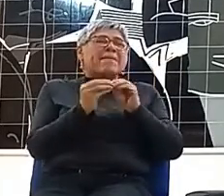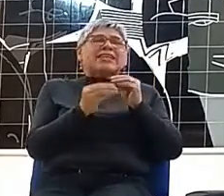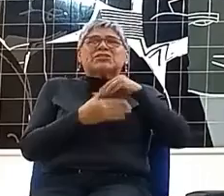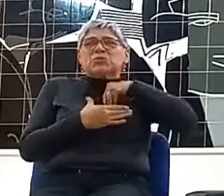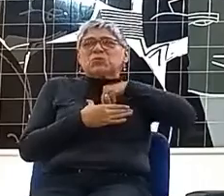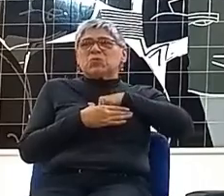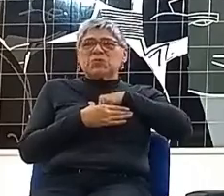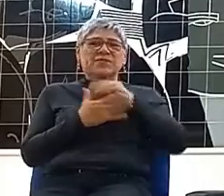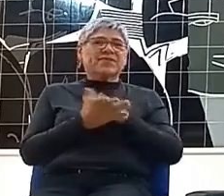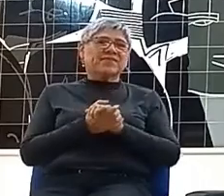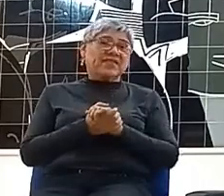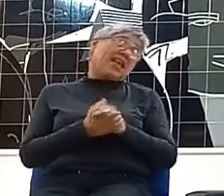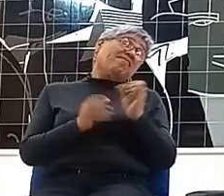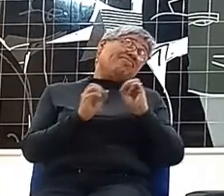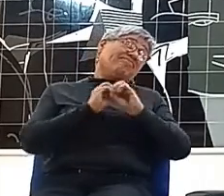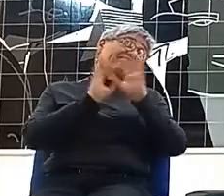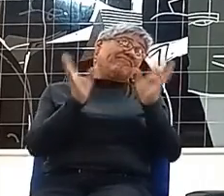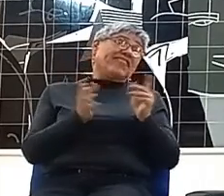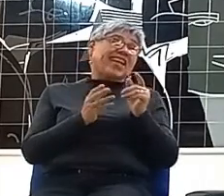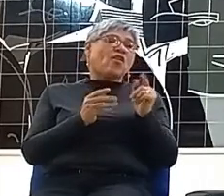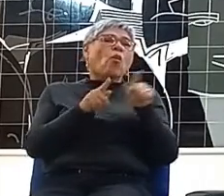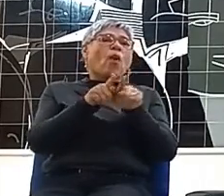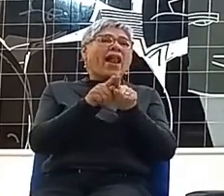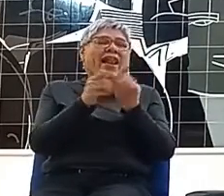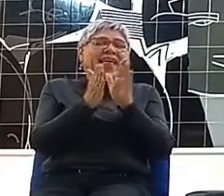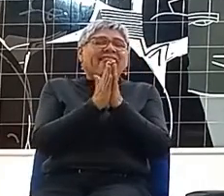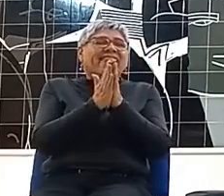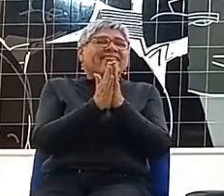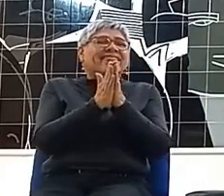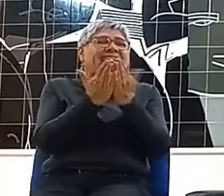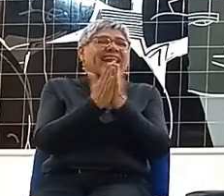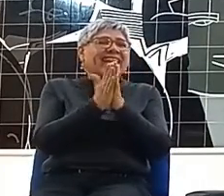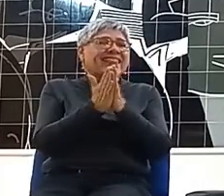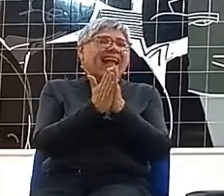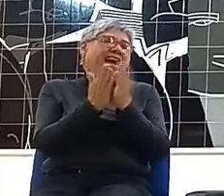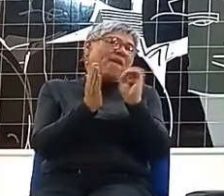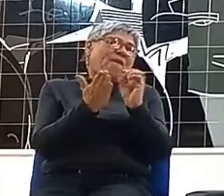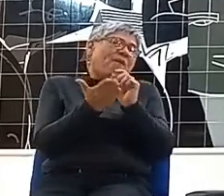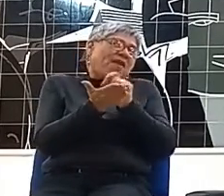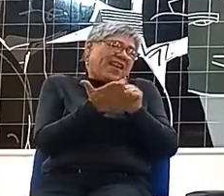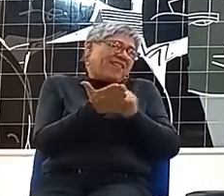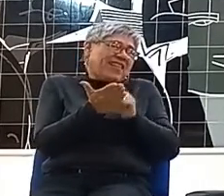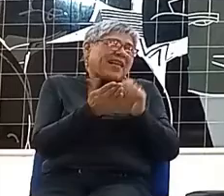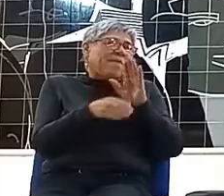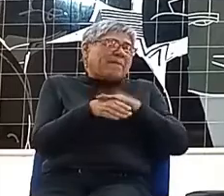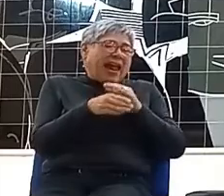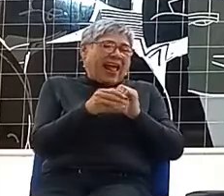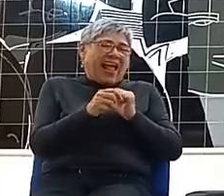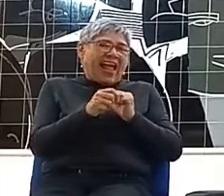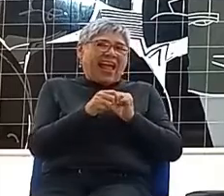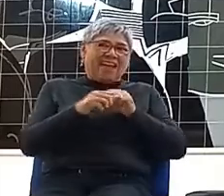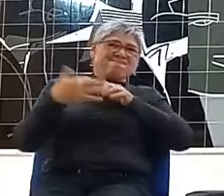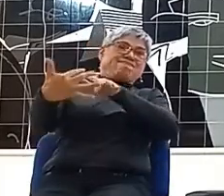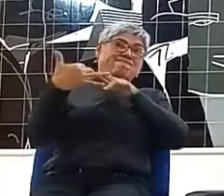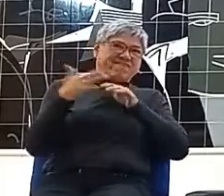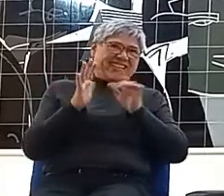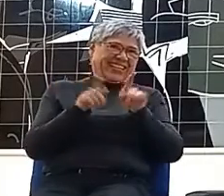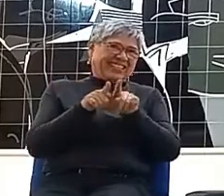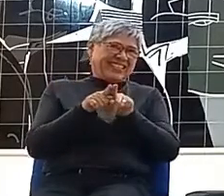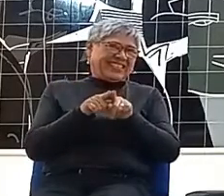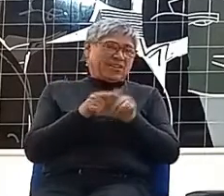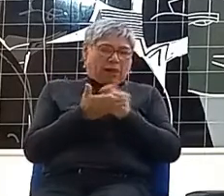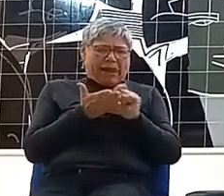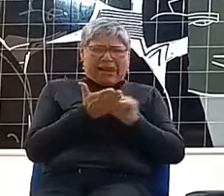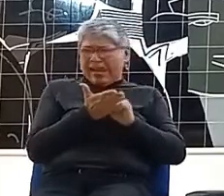entrañables, y claro, eran como esas tarjetas, esas libretas de para la guerra, ¿no? De la